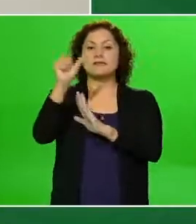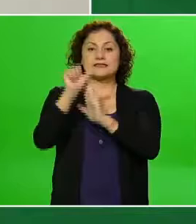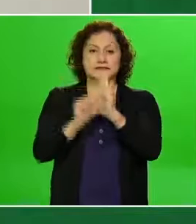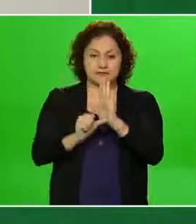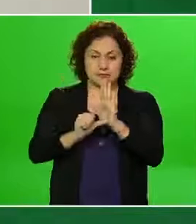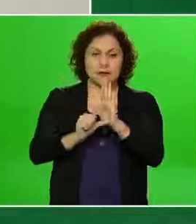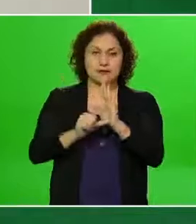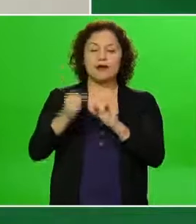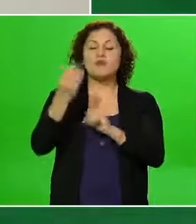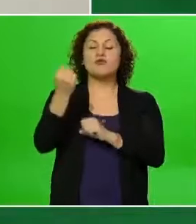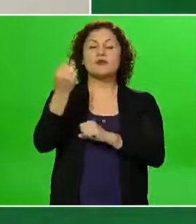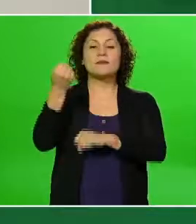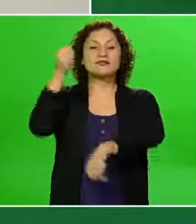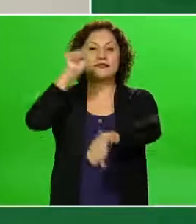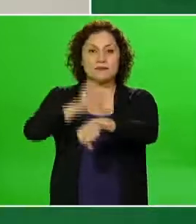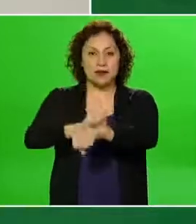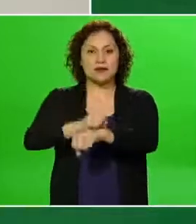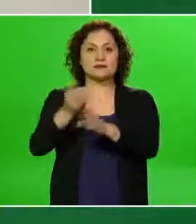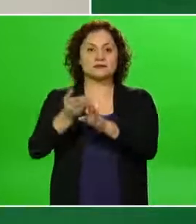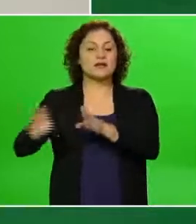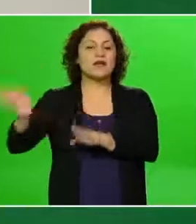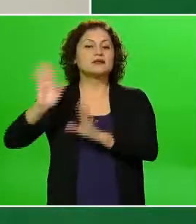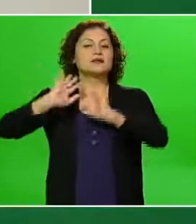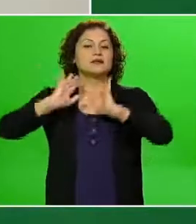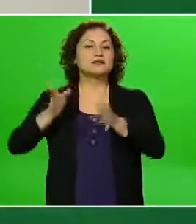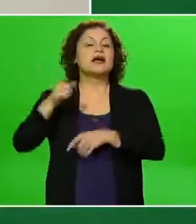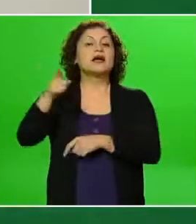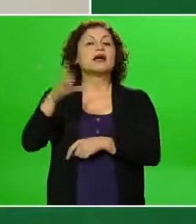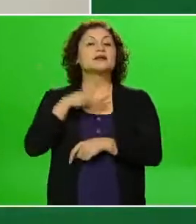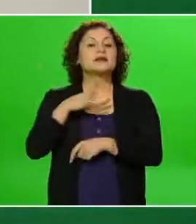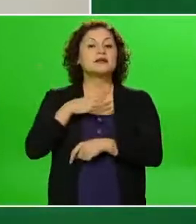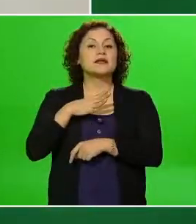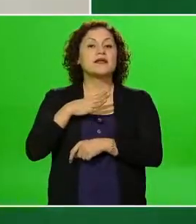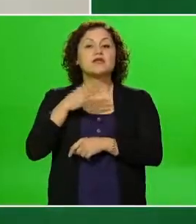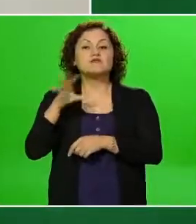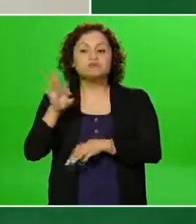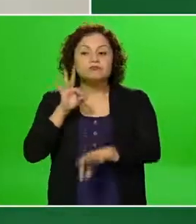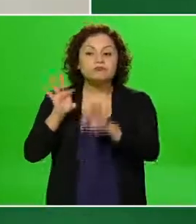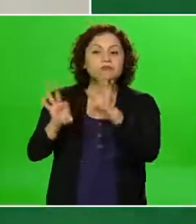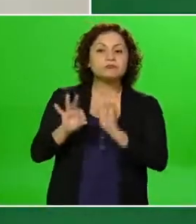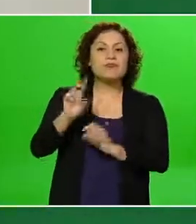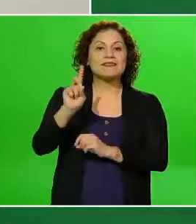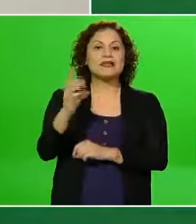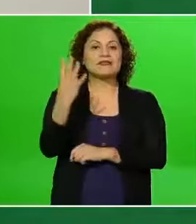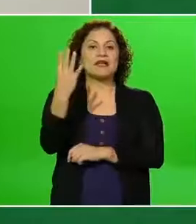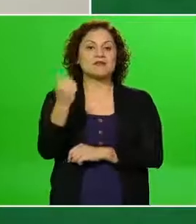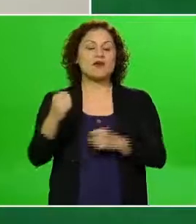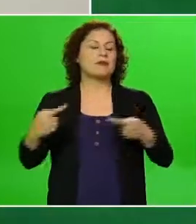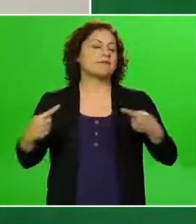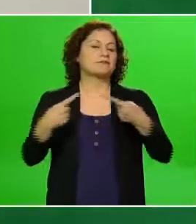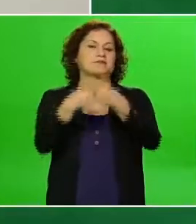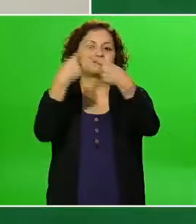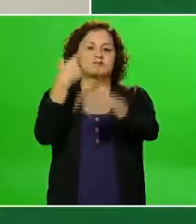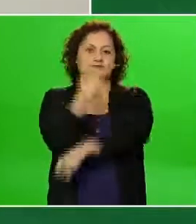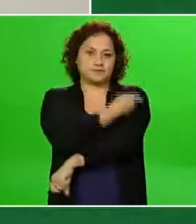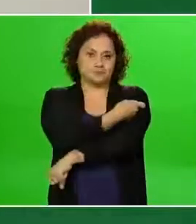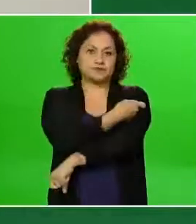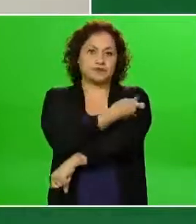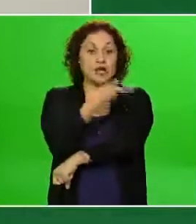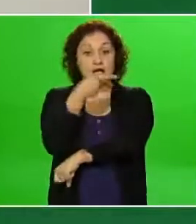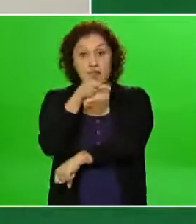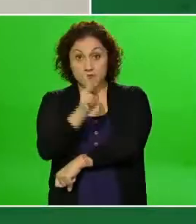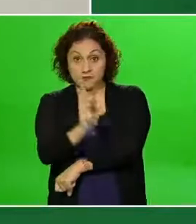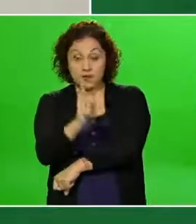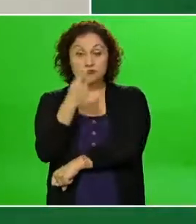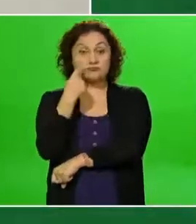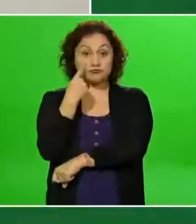gestación, se han registrado hasta el momento 39 ESAVIS. Pero es importante comentar que de esos 39 ESAVIS, que de por